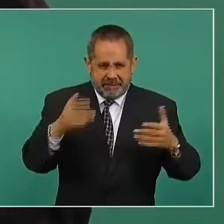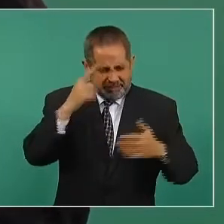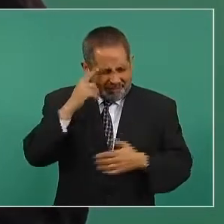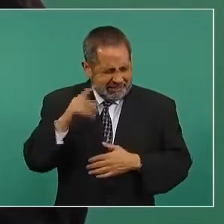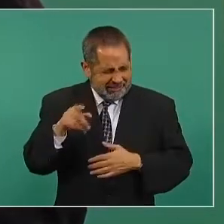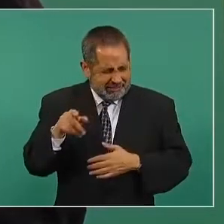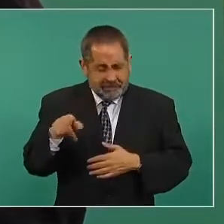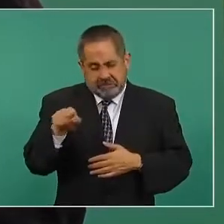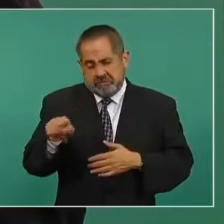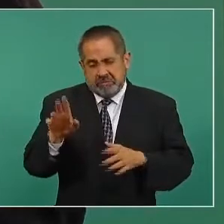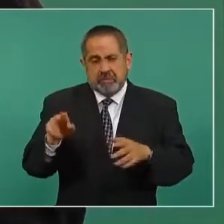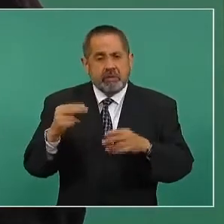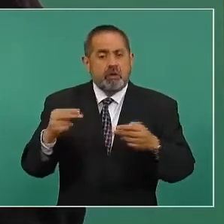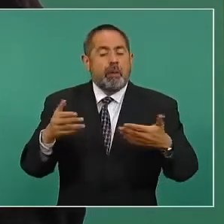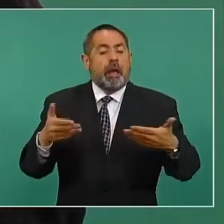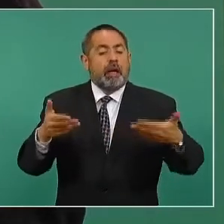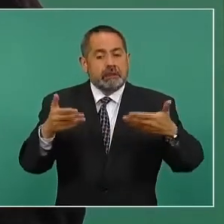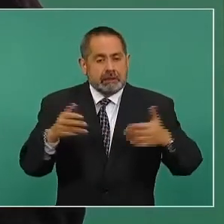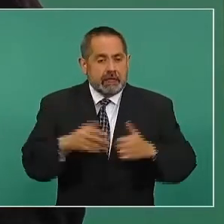Ideal, se llama la empresa,